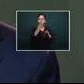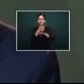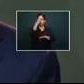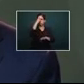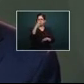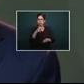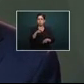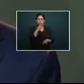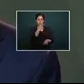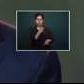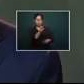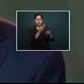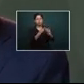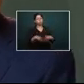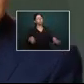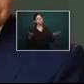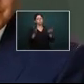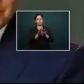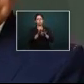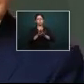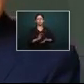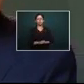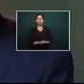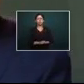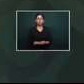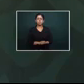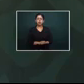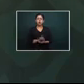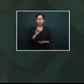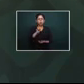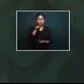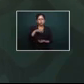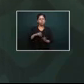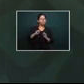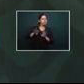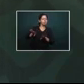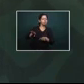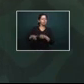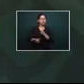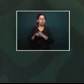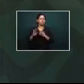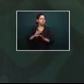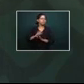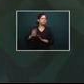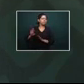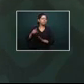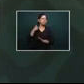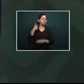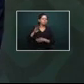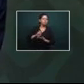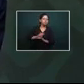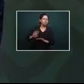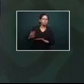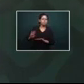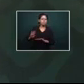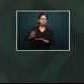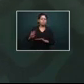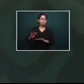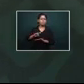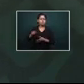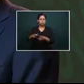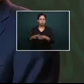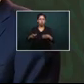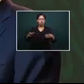importante, porque cuando no se atiende un problema que se soslaya,